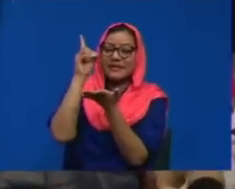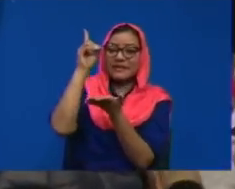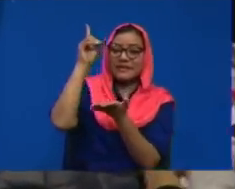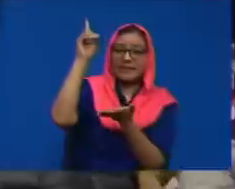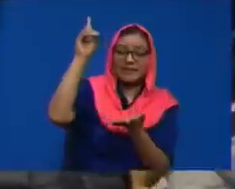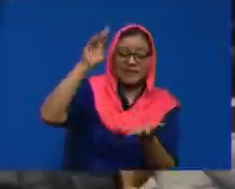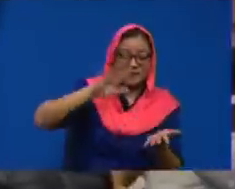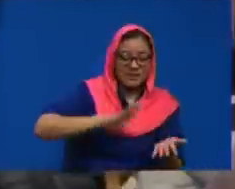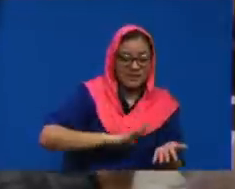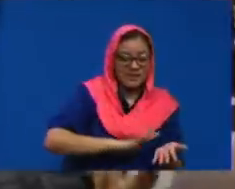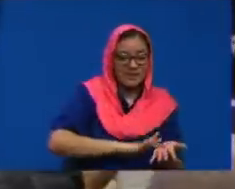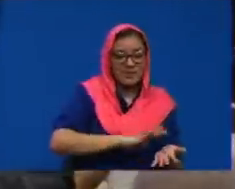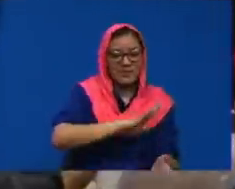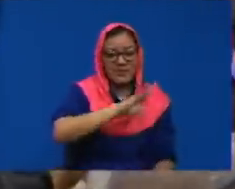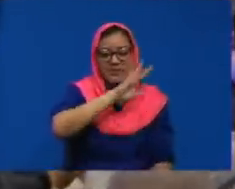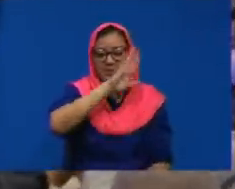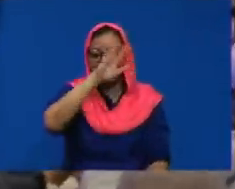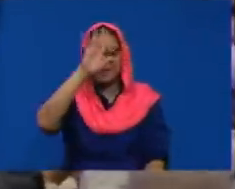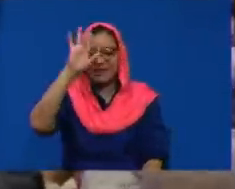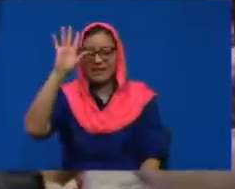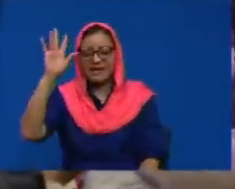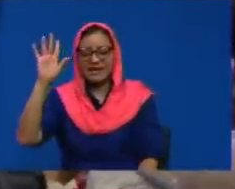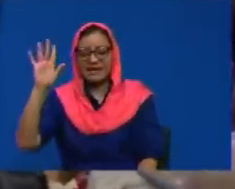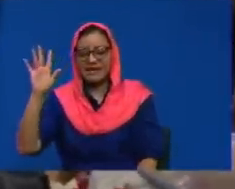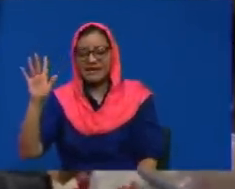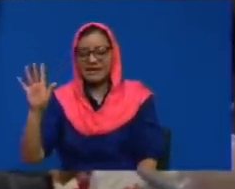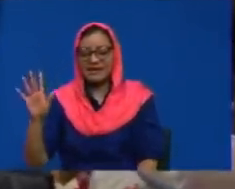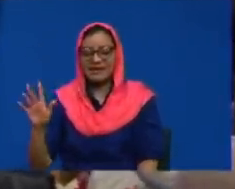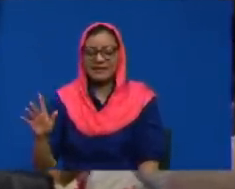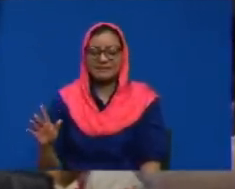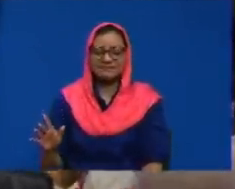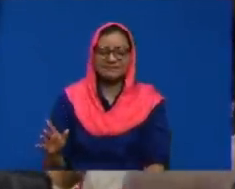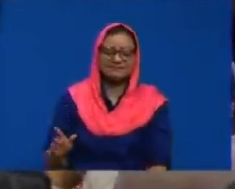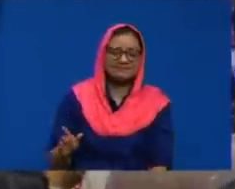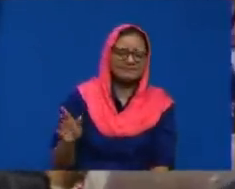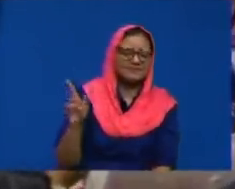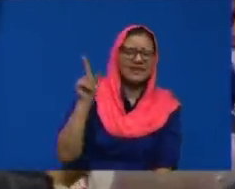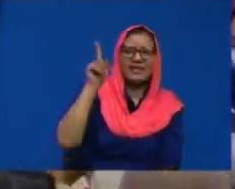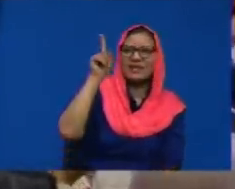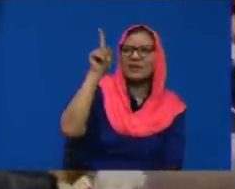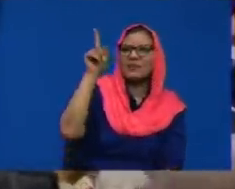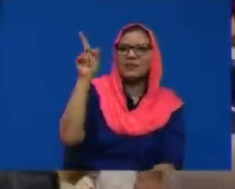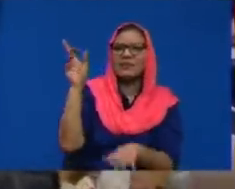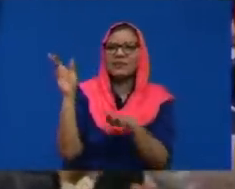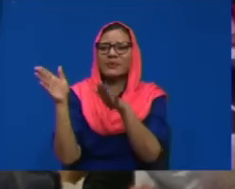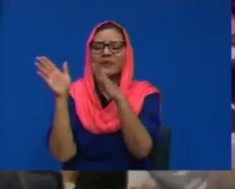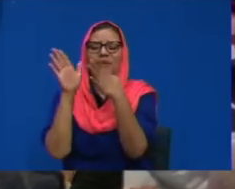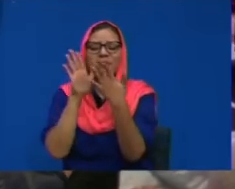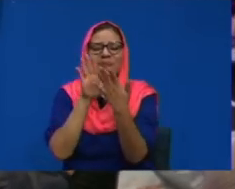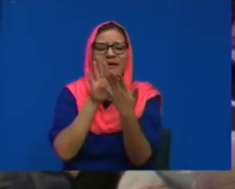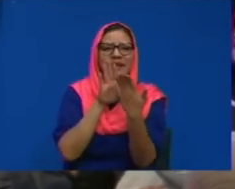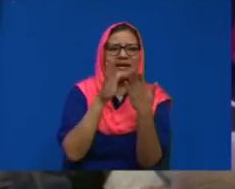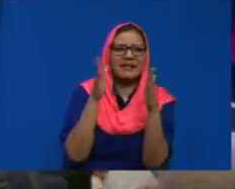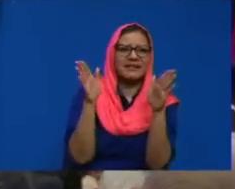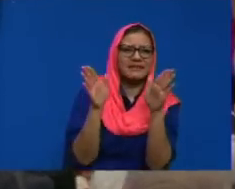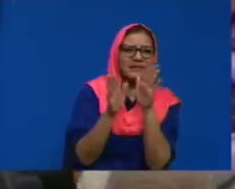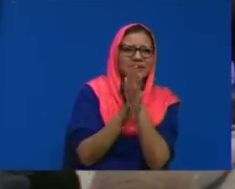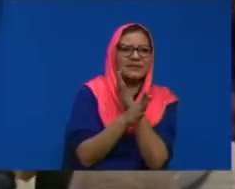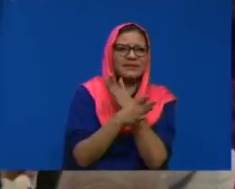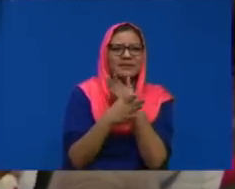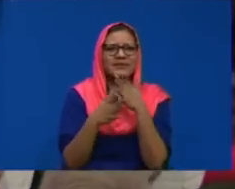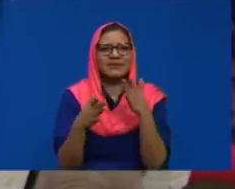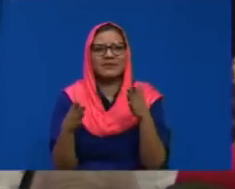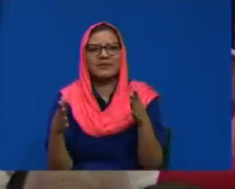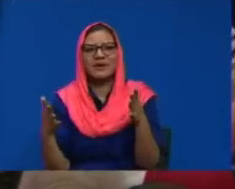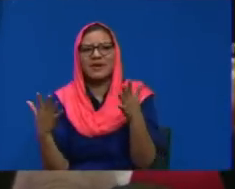Señor, descienda hoy. Llévanos, atráenos más a ti, oh